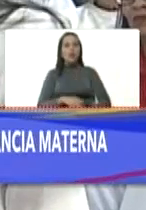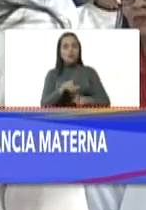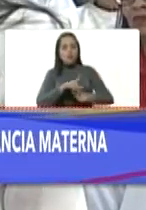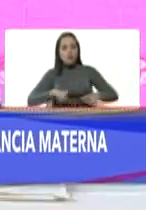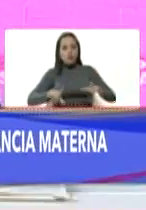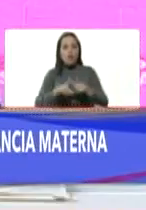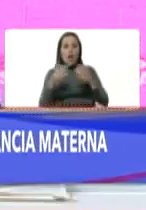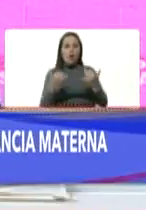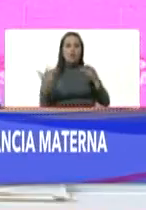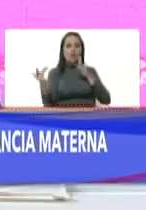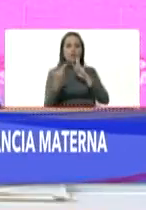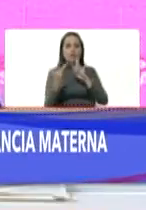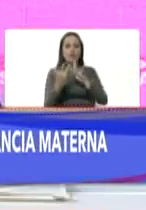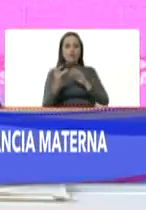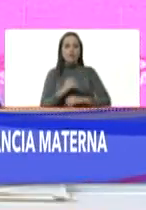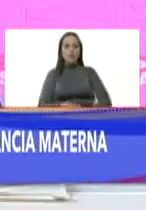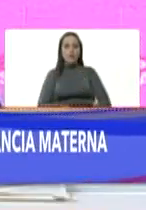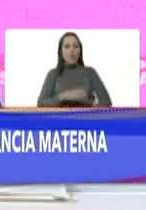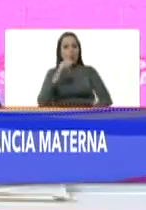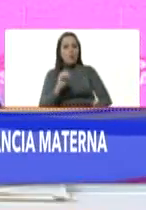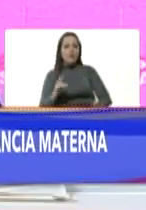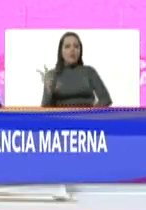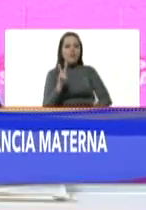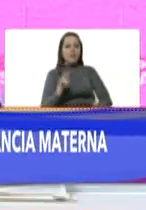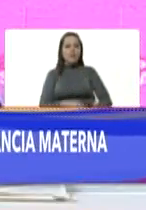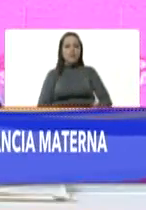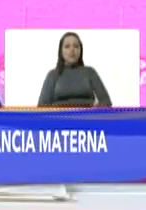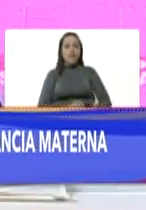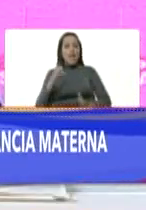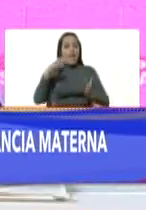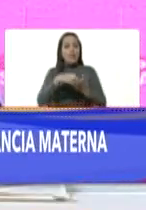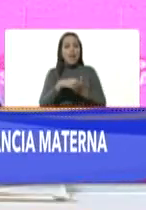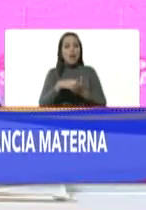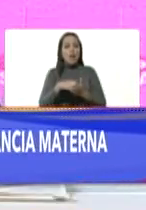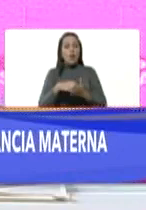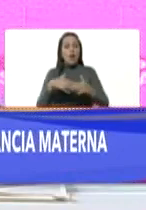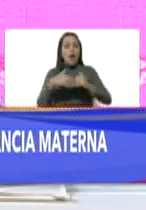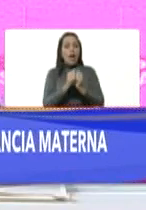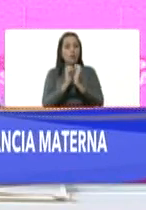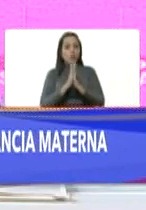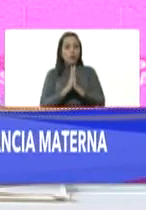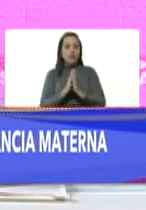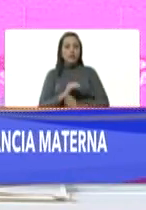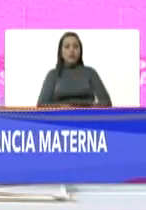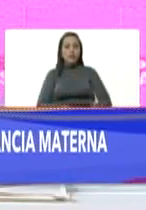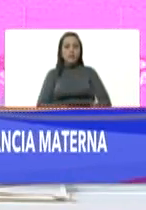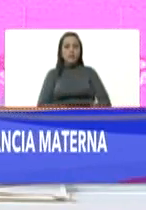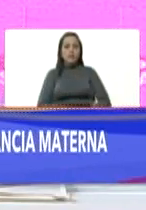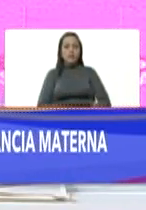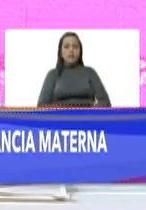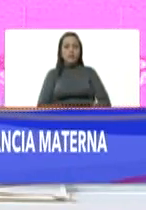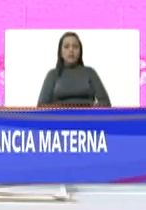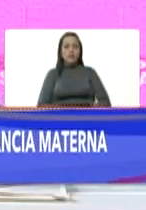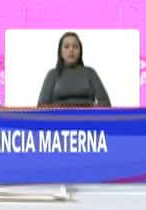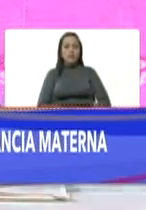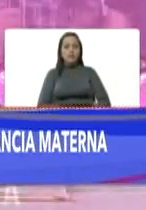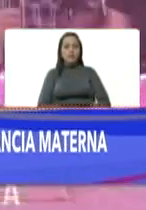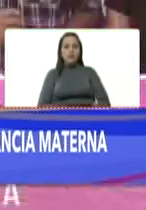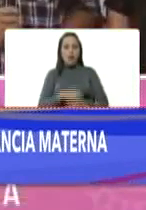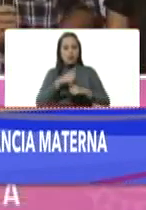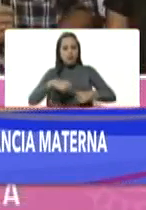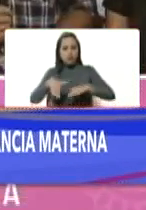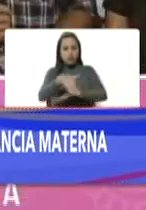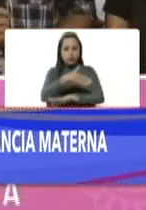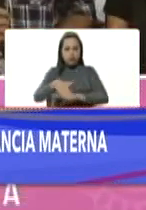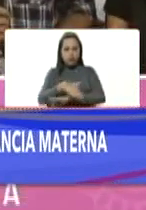hacer un pase al oriente del país, estado Anzoátegui. Allá en Barcelona, avenida Cumanagoto,